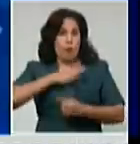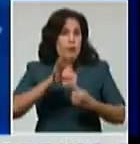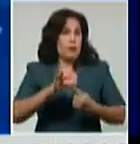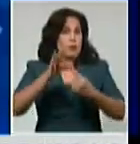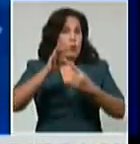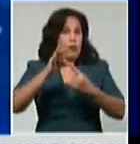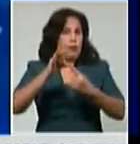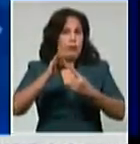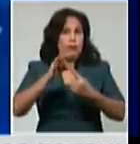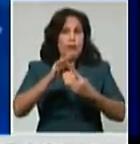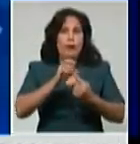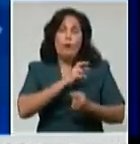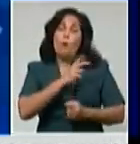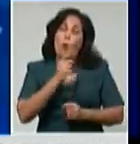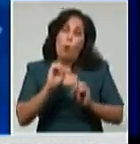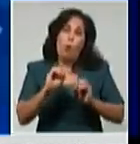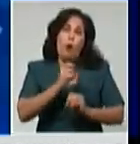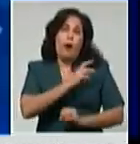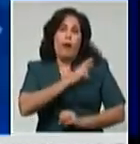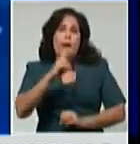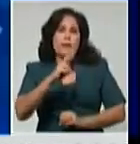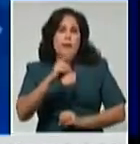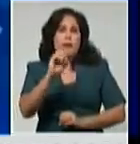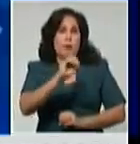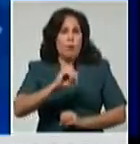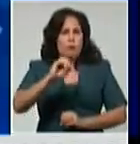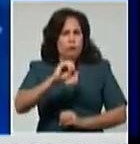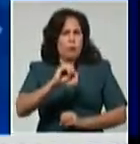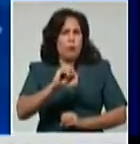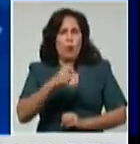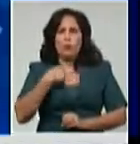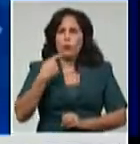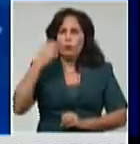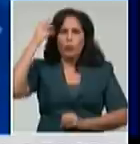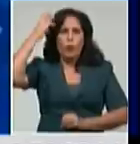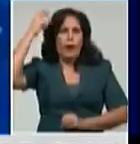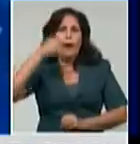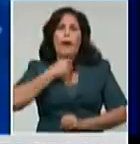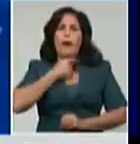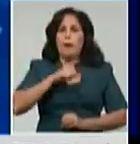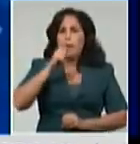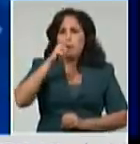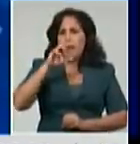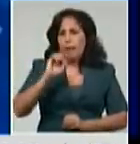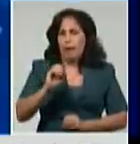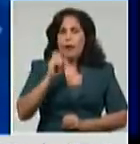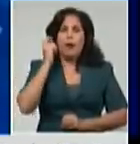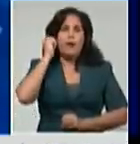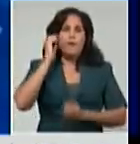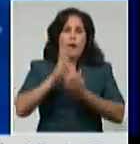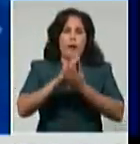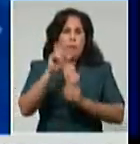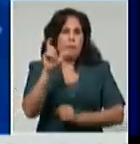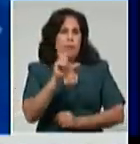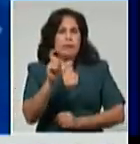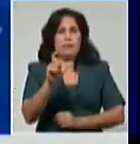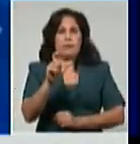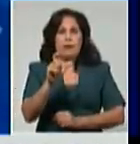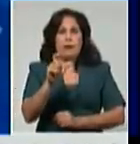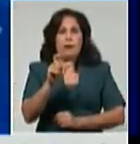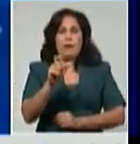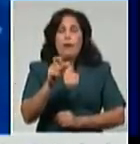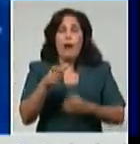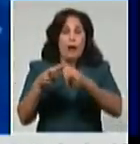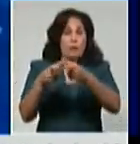nuestra revolución de tener organizaciones masivas, los CDR, la Federación, la Asociación de